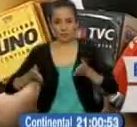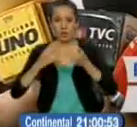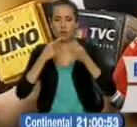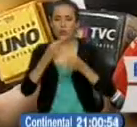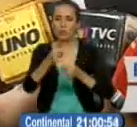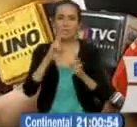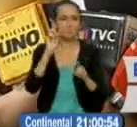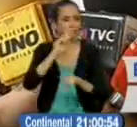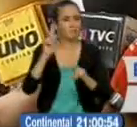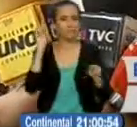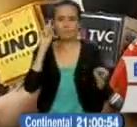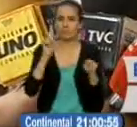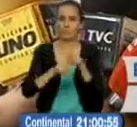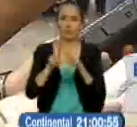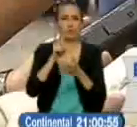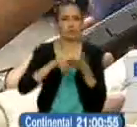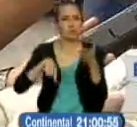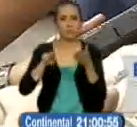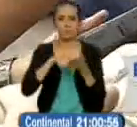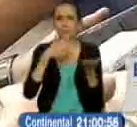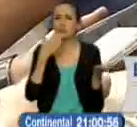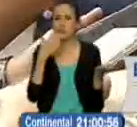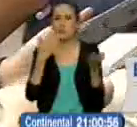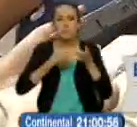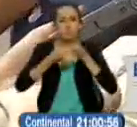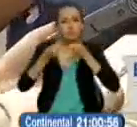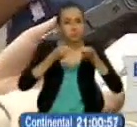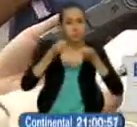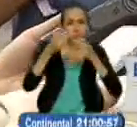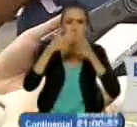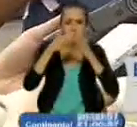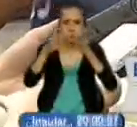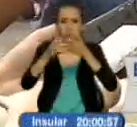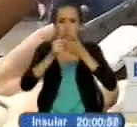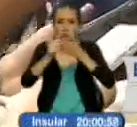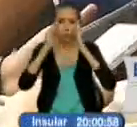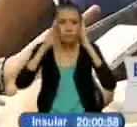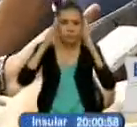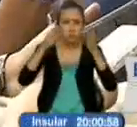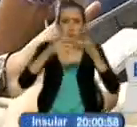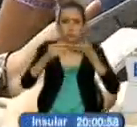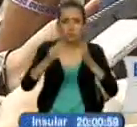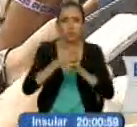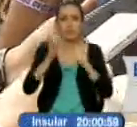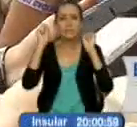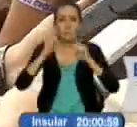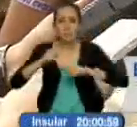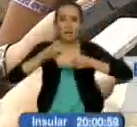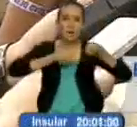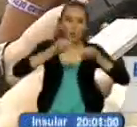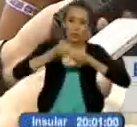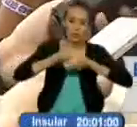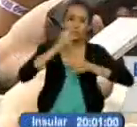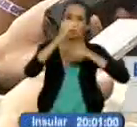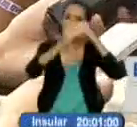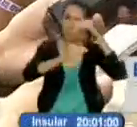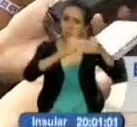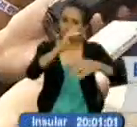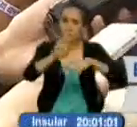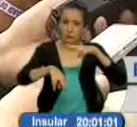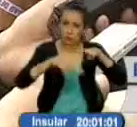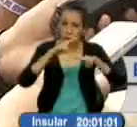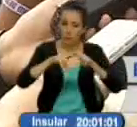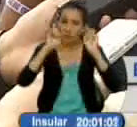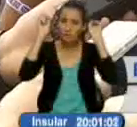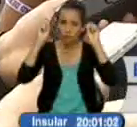al vicepresidente Jorge Glass. La Contraloría no persigue. Audita con procedimientos